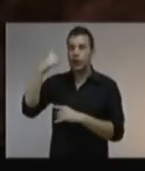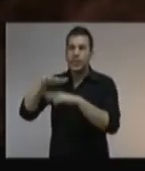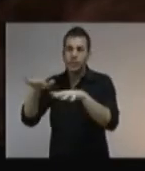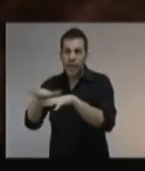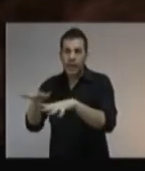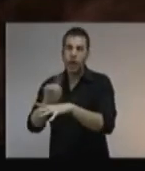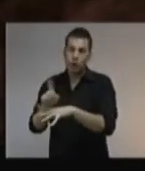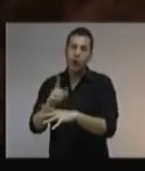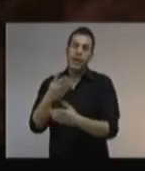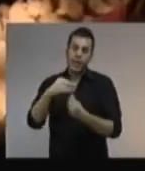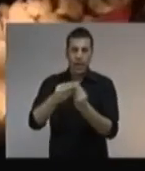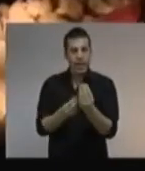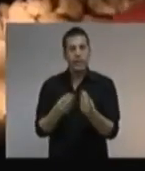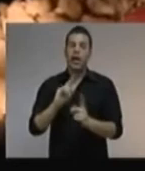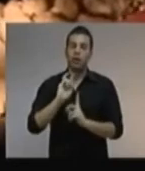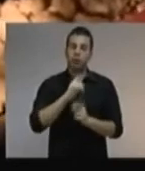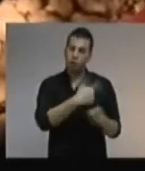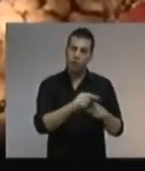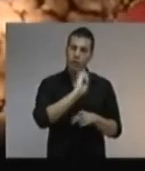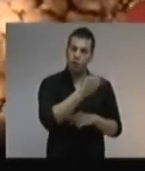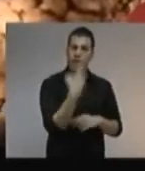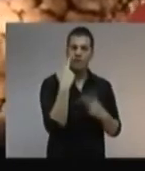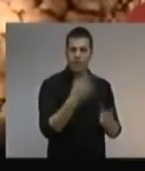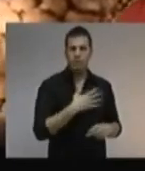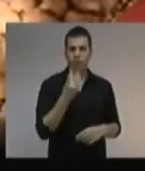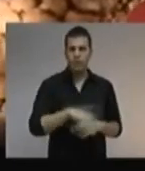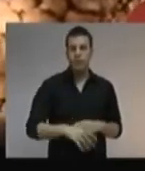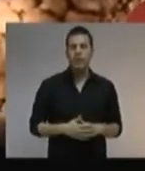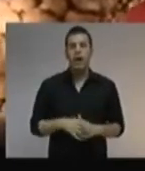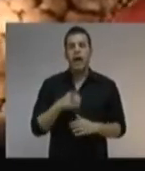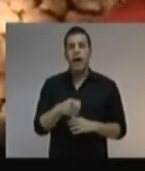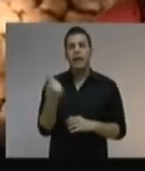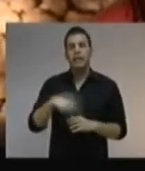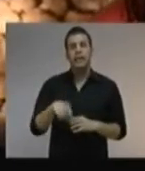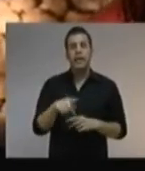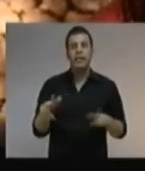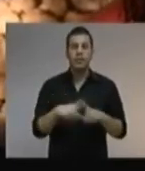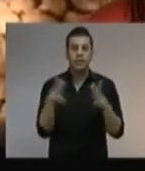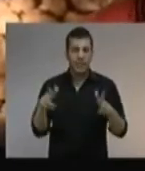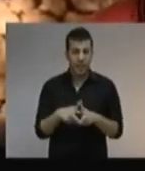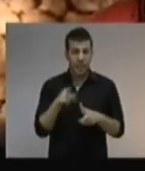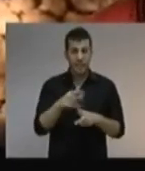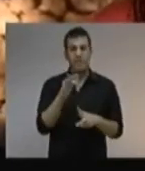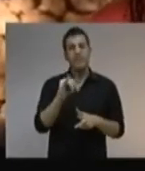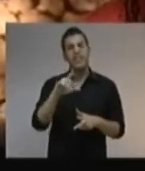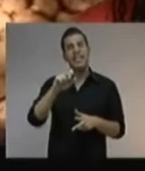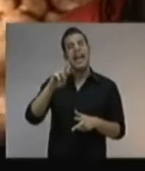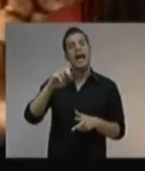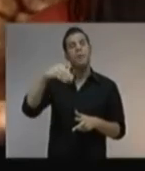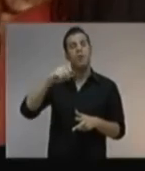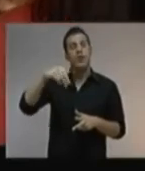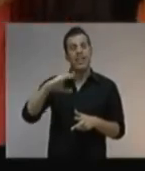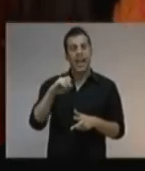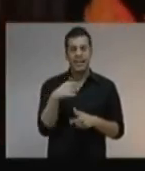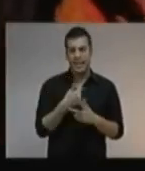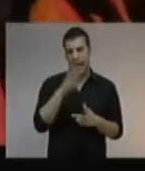mucho más que ver en Gran Canaria. Roberto, en la isla existe una gran oferta, también musical, puesto que tenéis la Sociedad Filarmónica más antigua de toda España. Exacto, sigue en